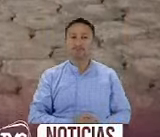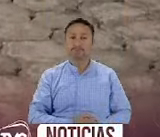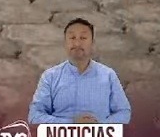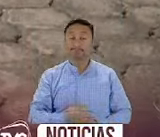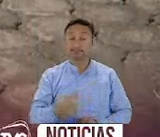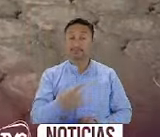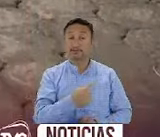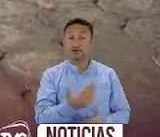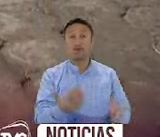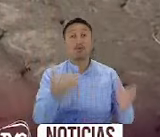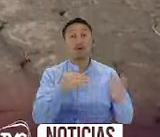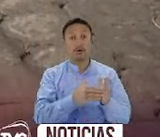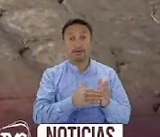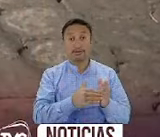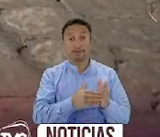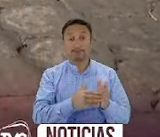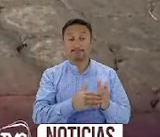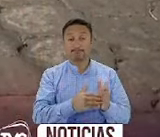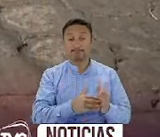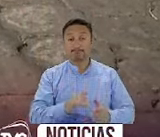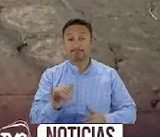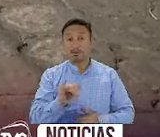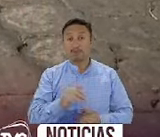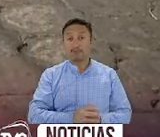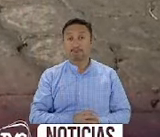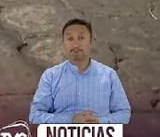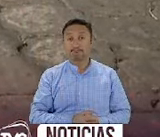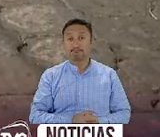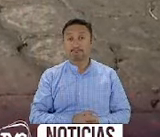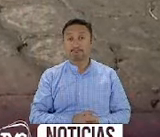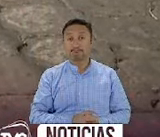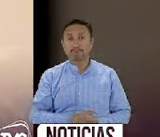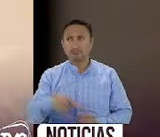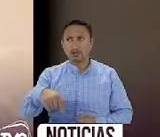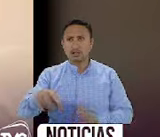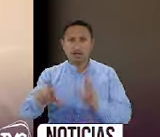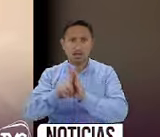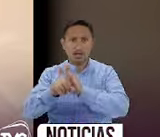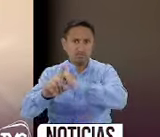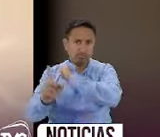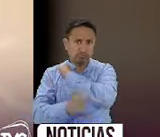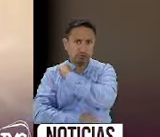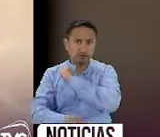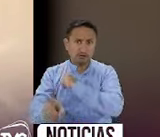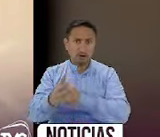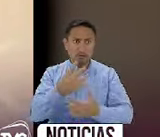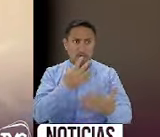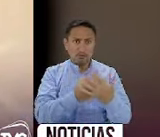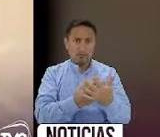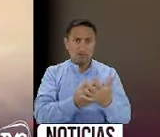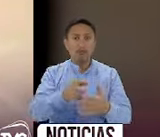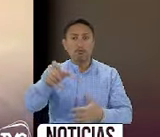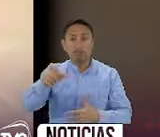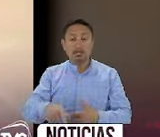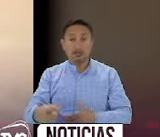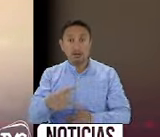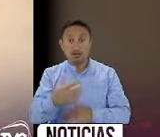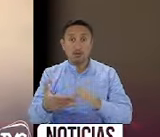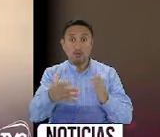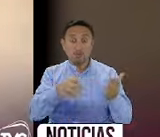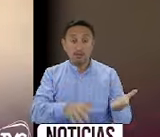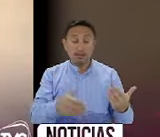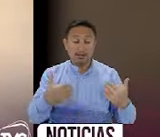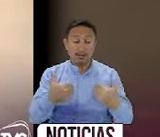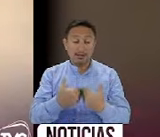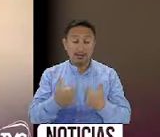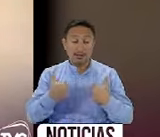pueden terminar en desgracia y aunque hay sanciones y penas de cárcel para quien ocasione la muerte de un animal de